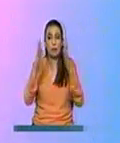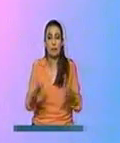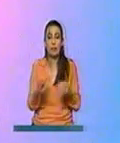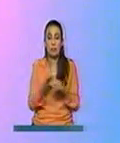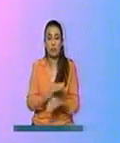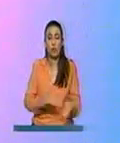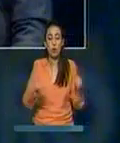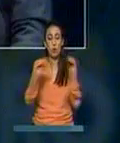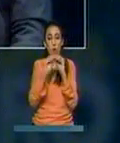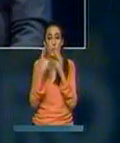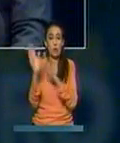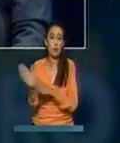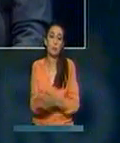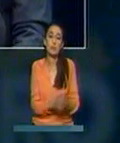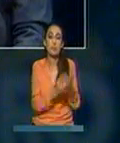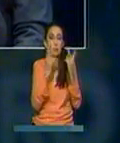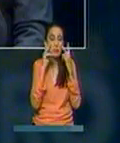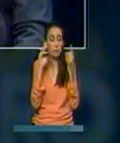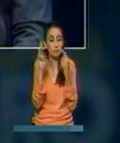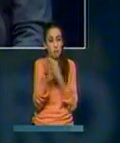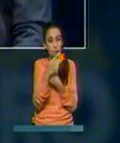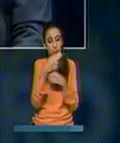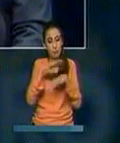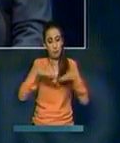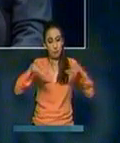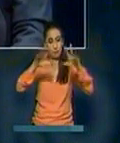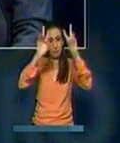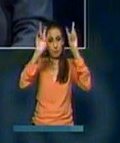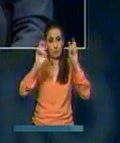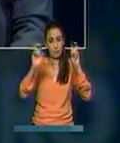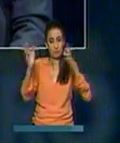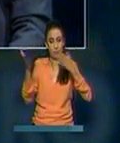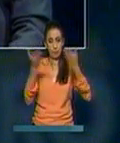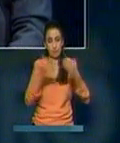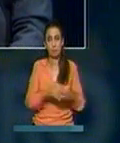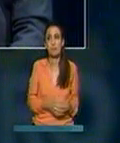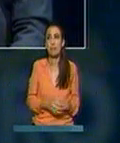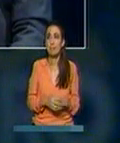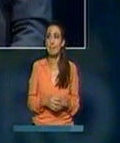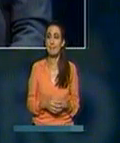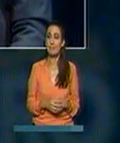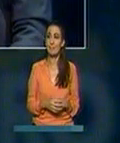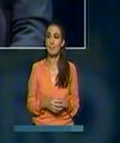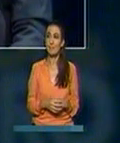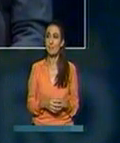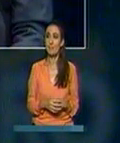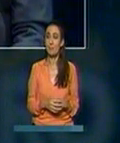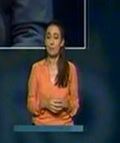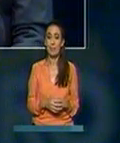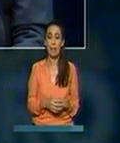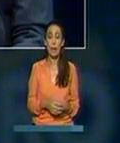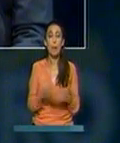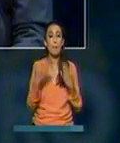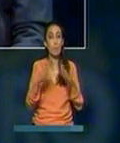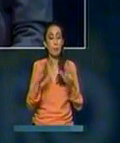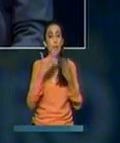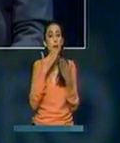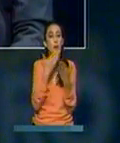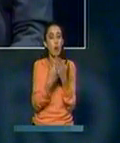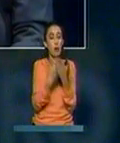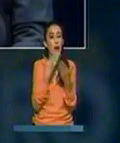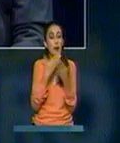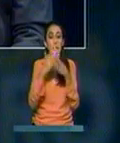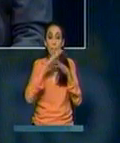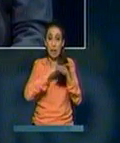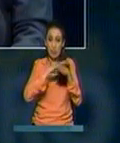su reflexión final, ministro, en torno al tema que hemos abordado durante esta hora de programa. Bueno, primeramente agradecerles a ustedes por